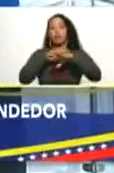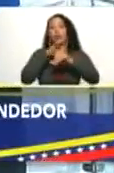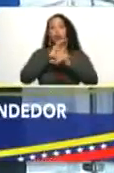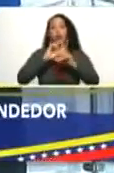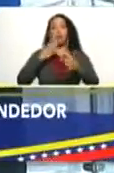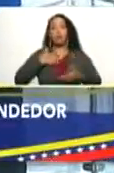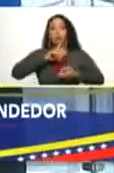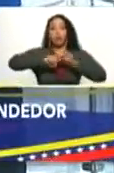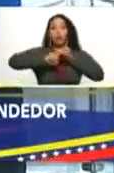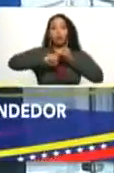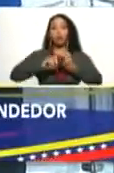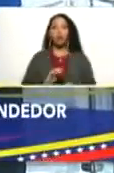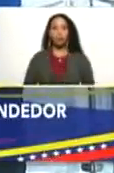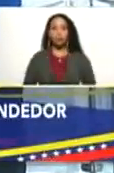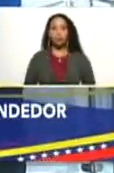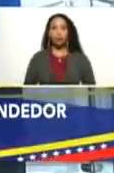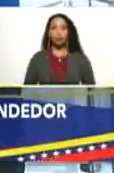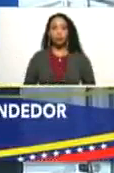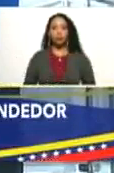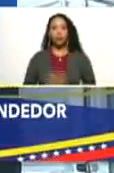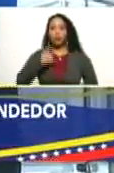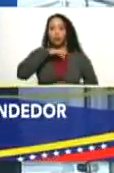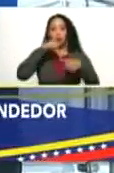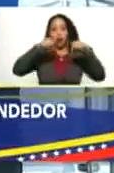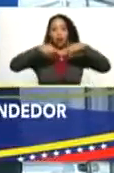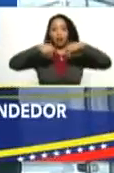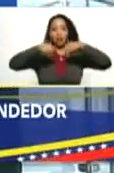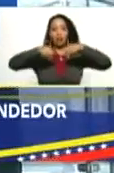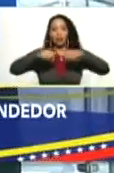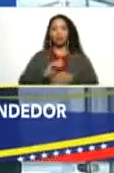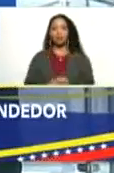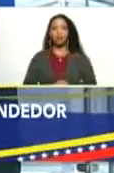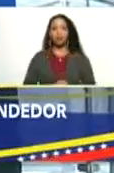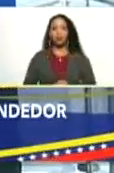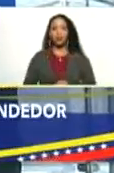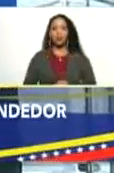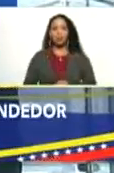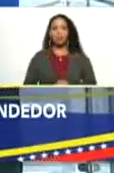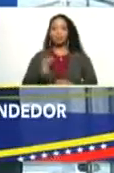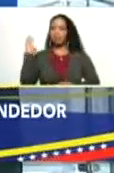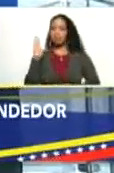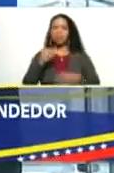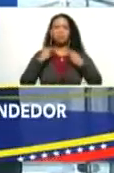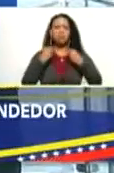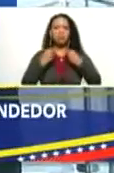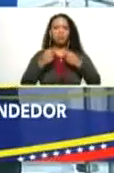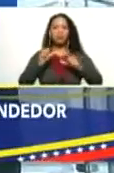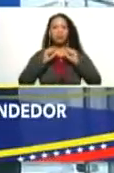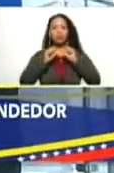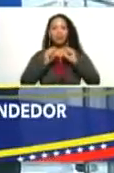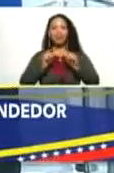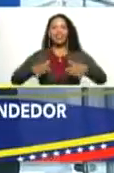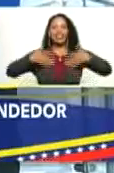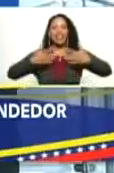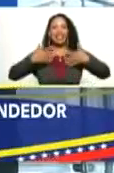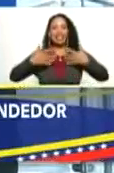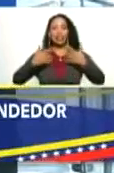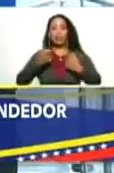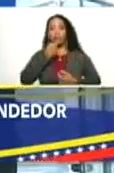combatiente, Silita. Aquí estamos, pues. Hemos venido para seguir disfrutando la